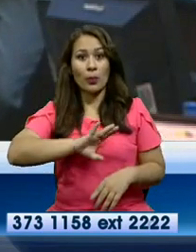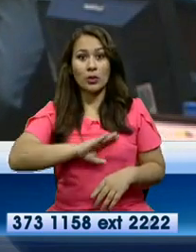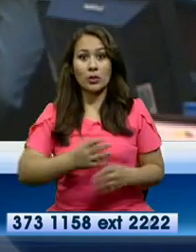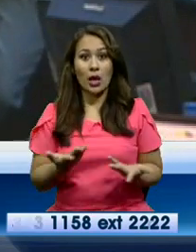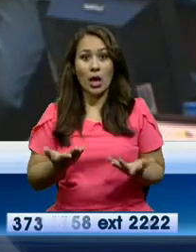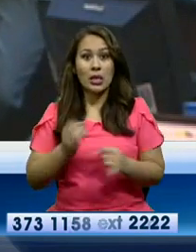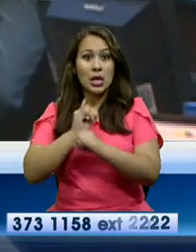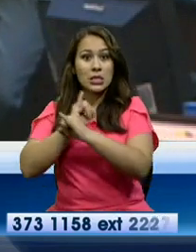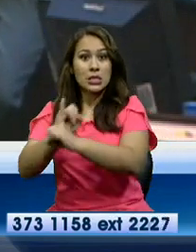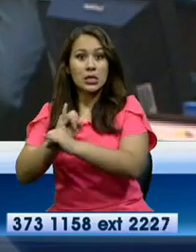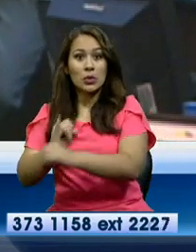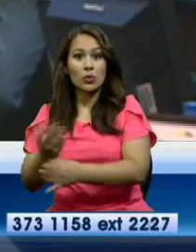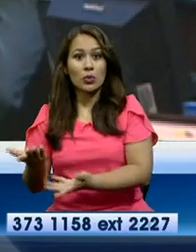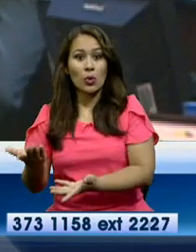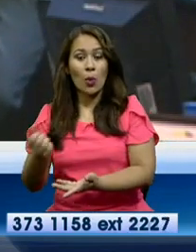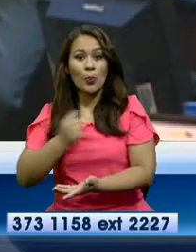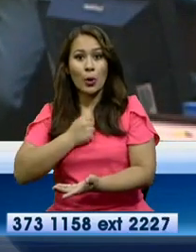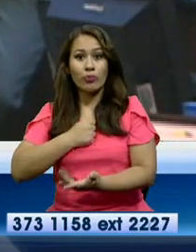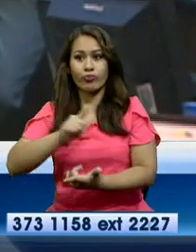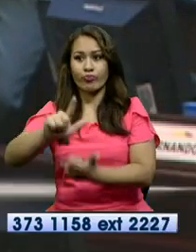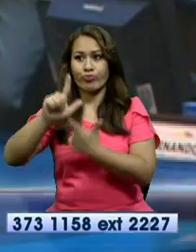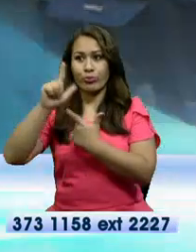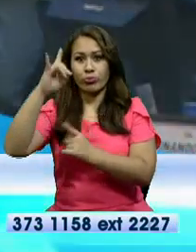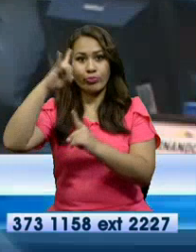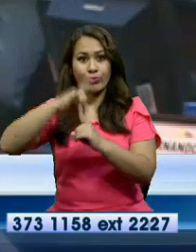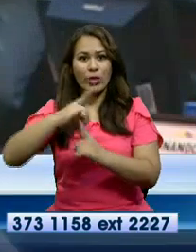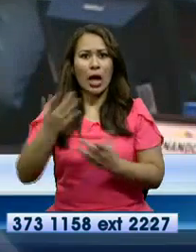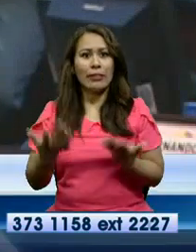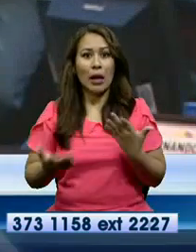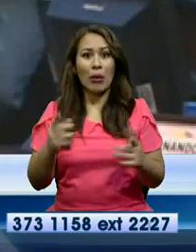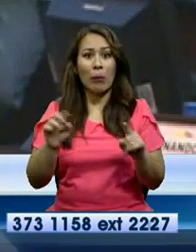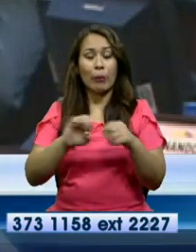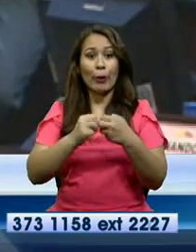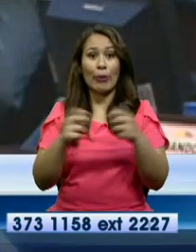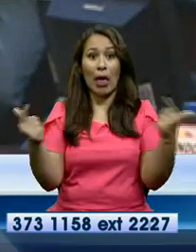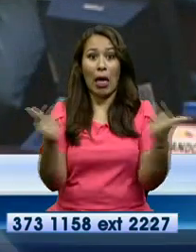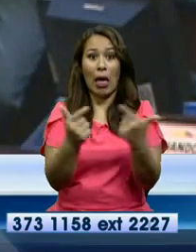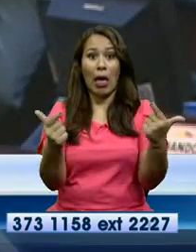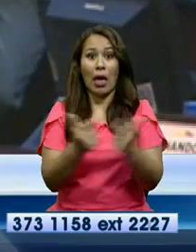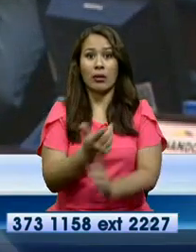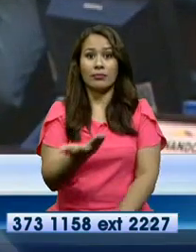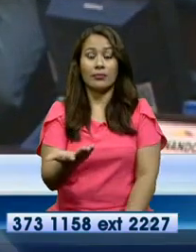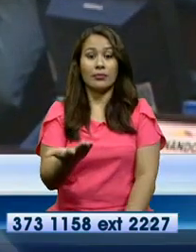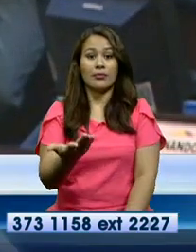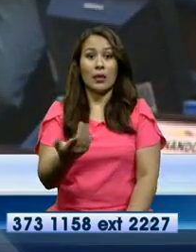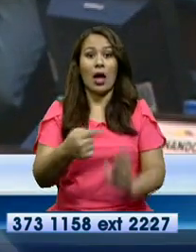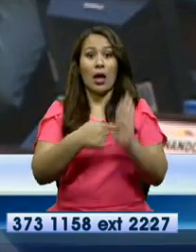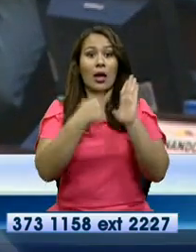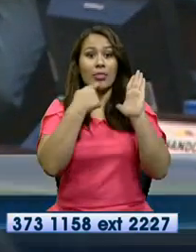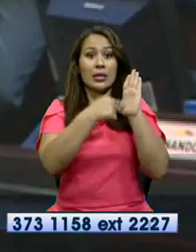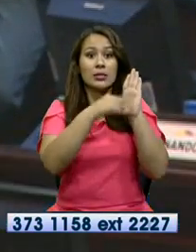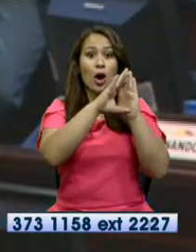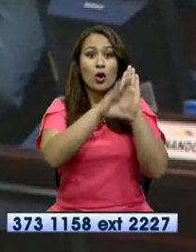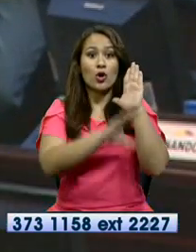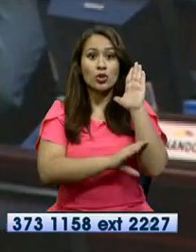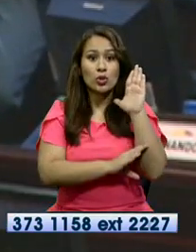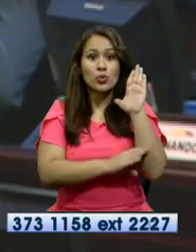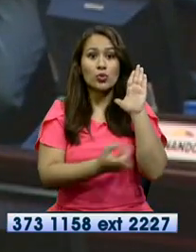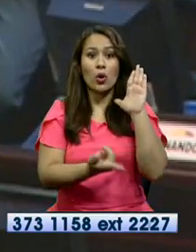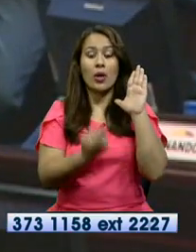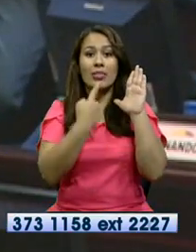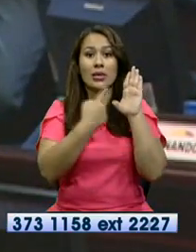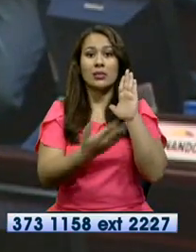las instituciones consagradas a nivel constitucional. Si la Constitución hubiera dicho que mediante